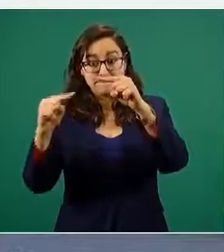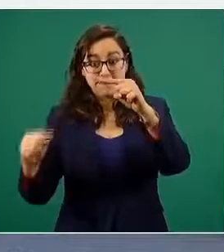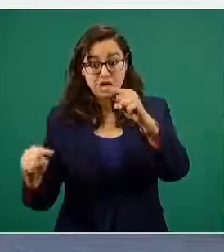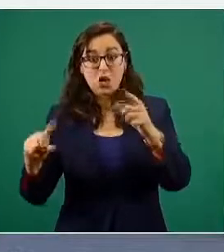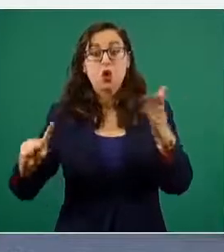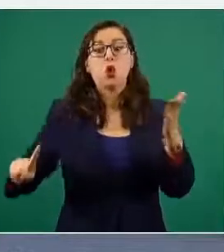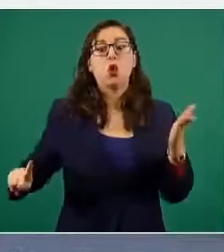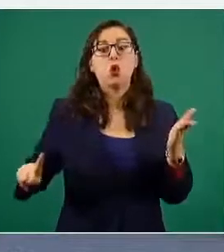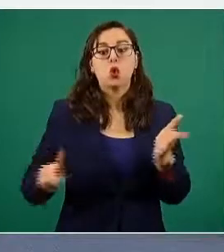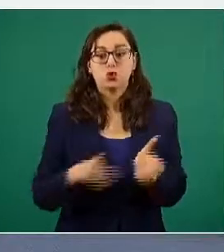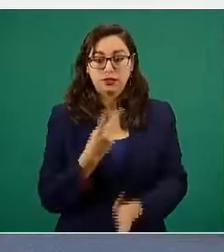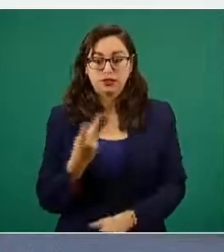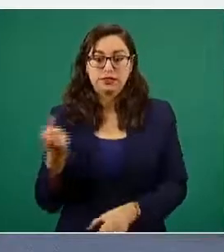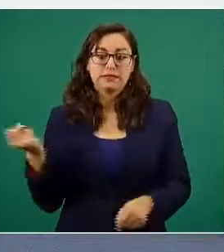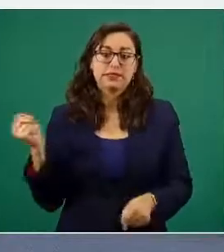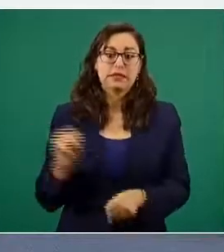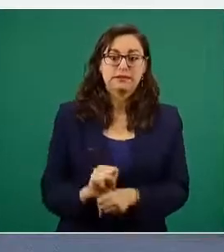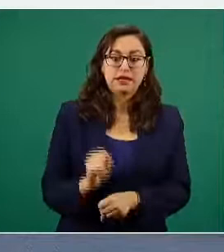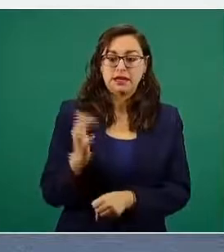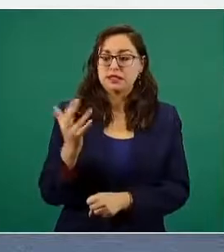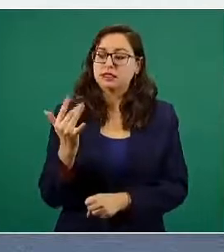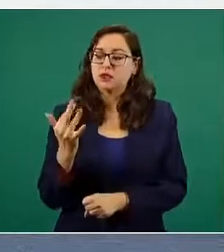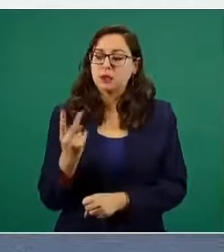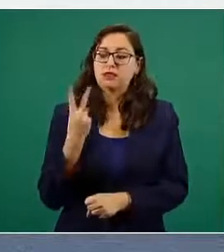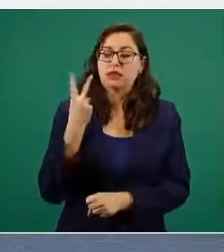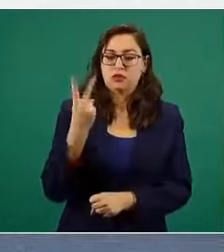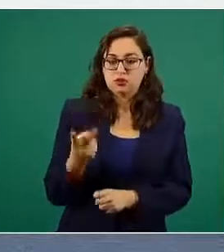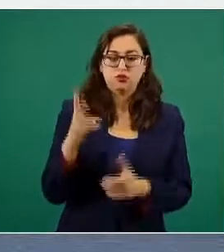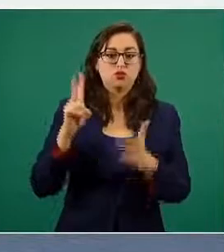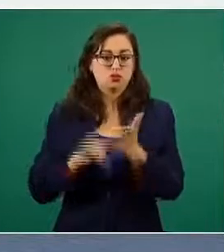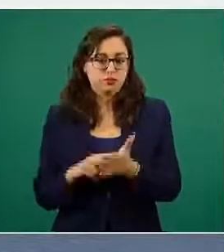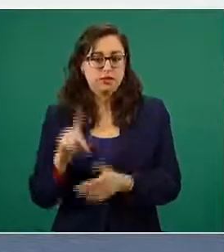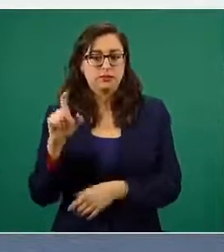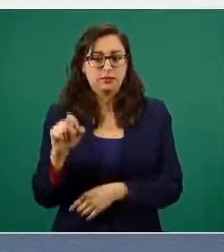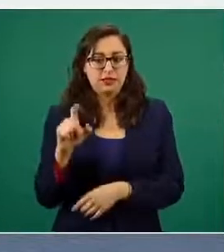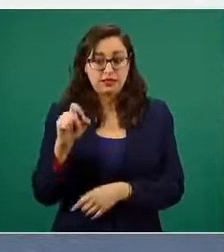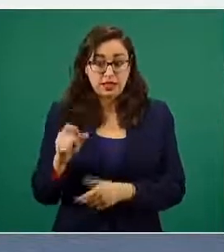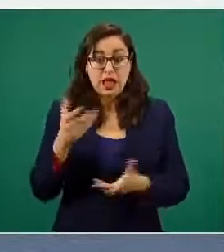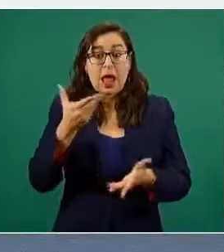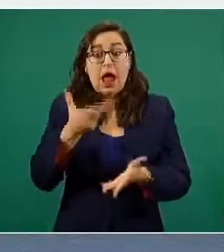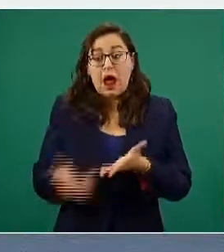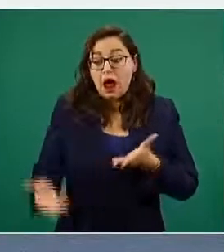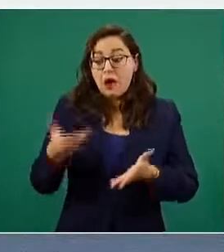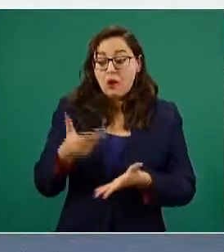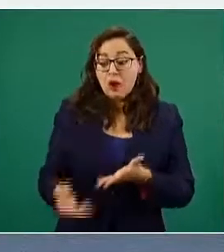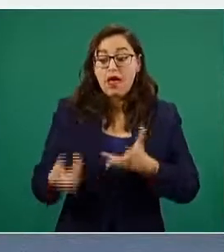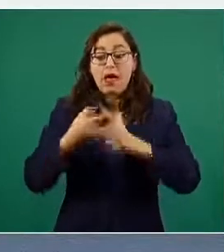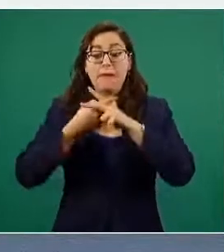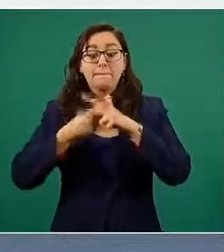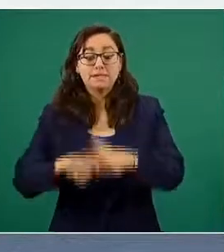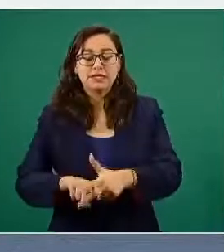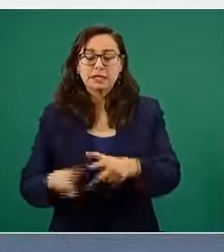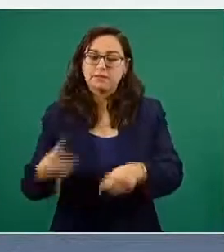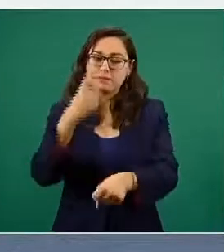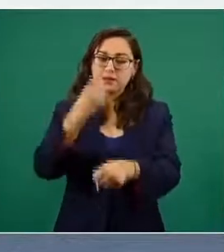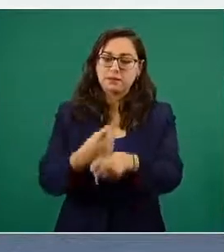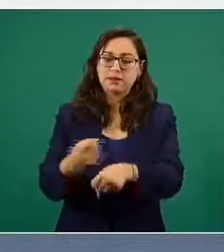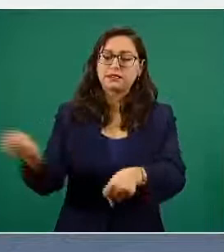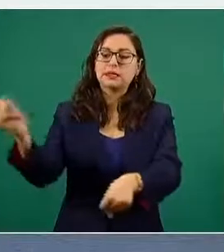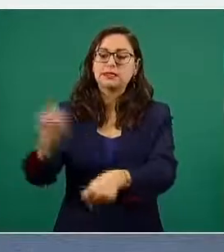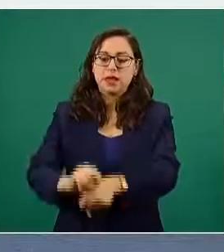que termina en la semana 52 de 2020. En este momento estamos en la primera semana epidemiológica de